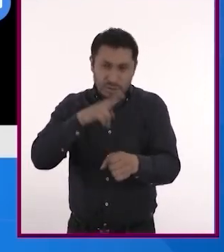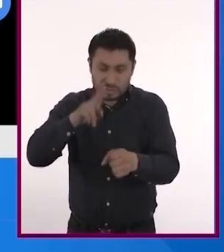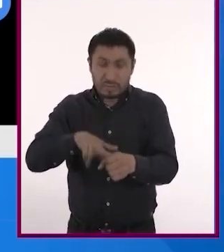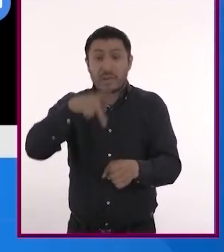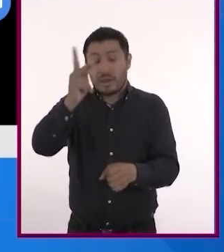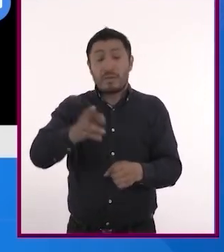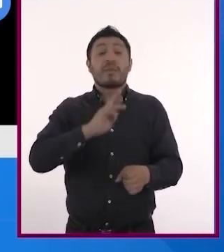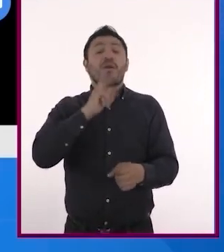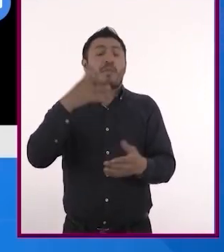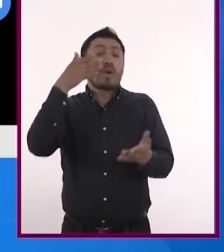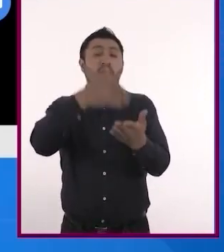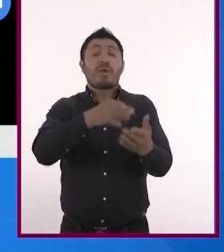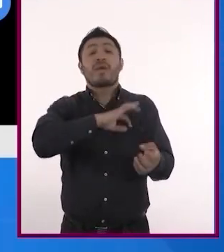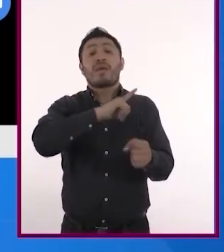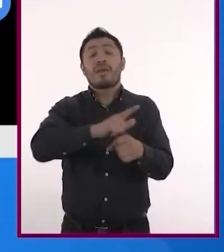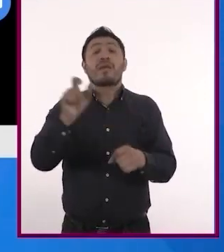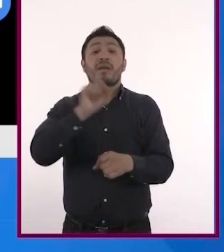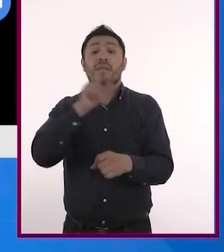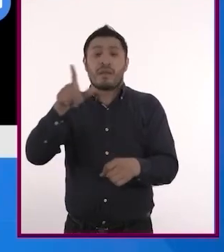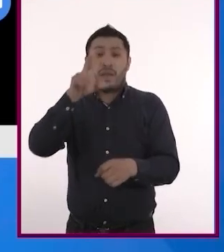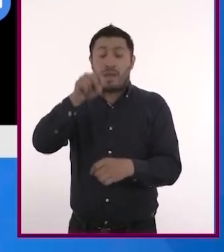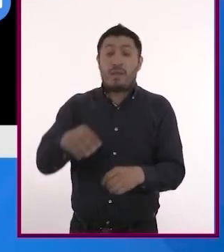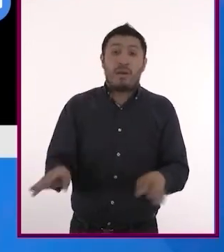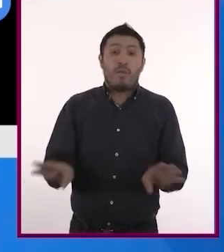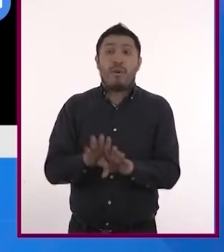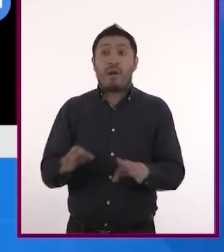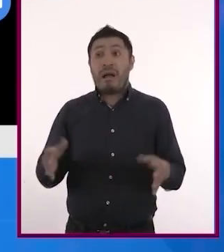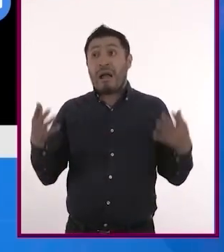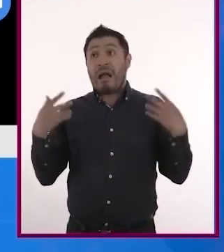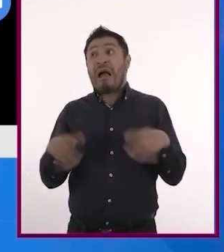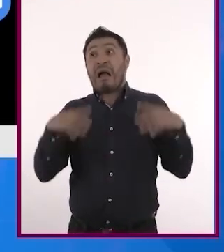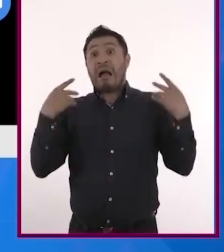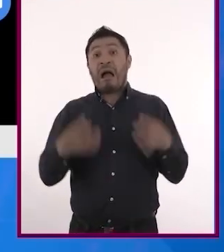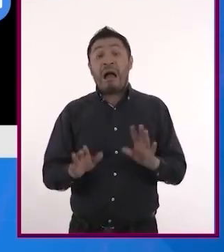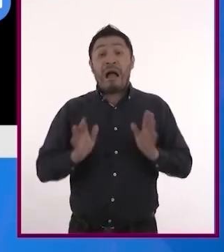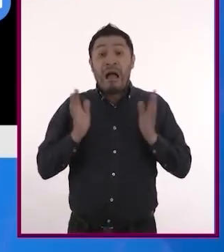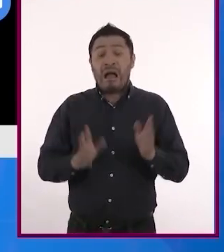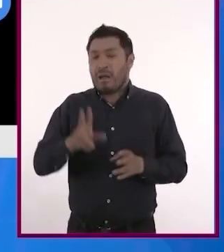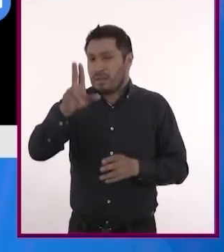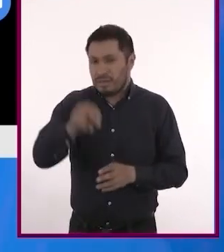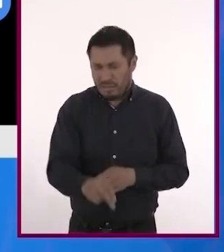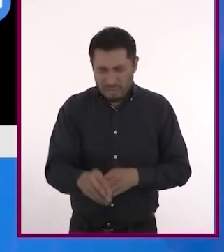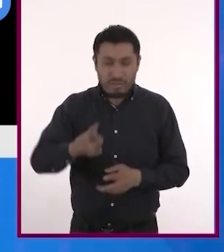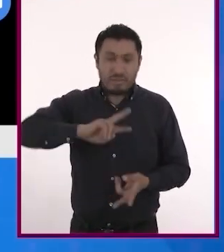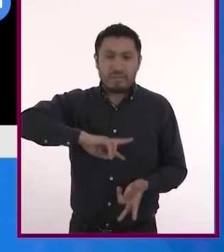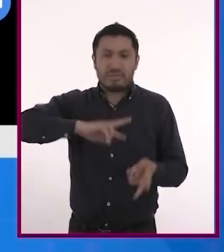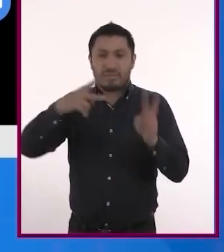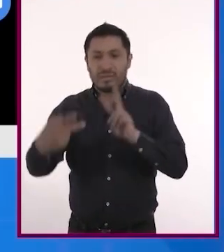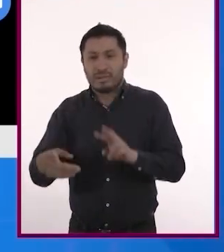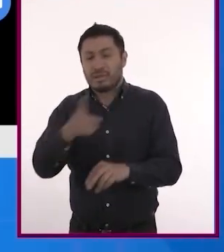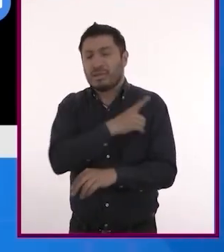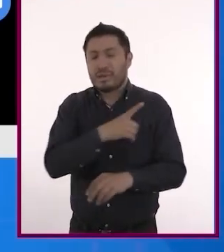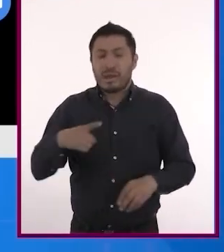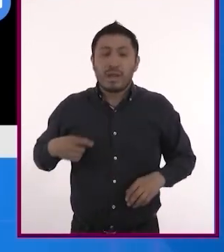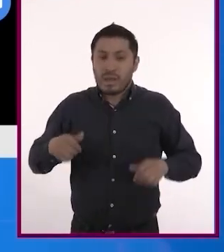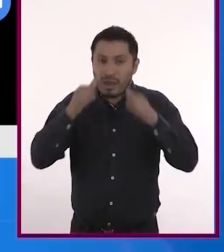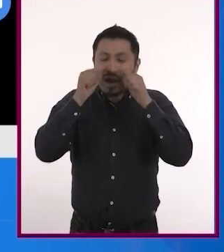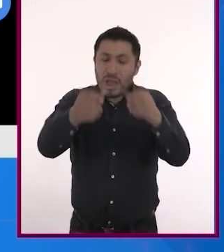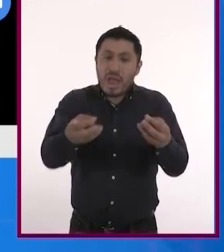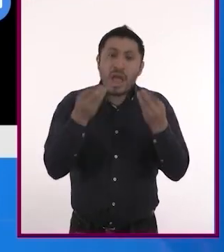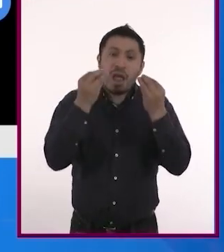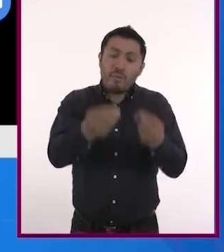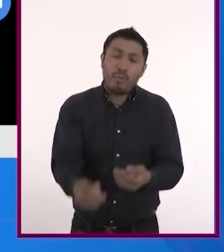todas, y no hay que alarmarse. Yo creo que tenemos que estar como muy atentos a observar